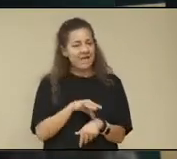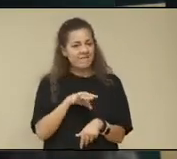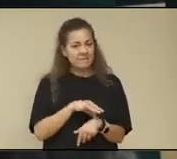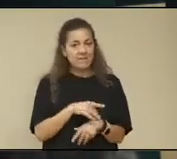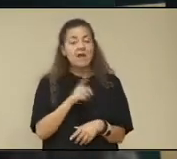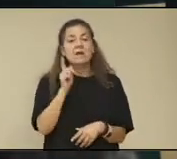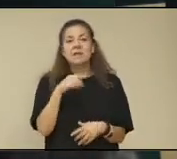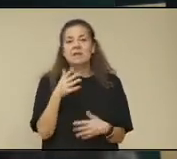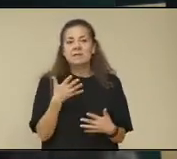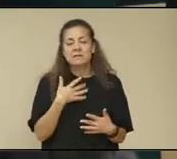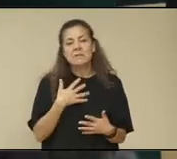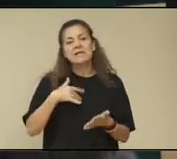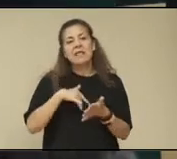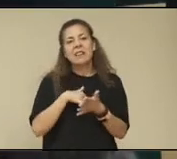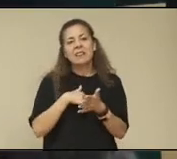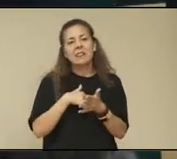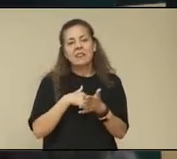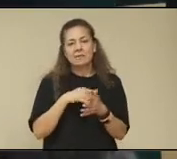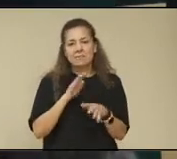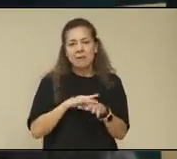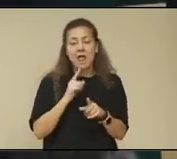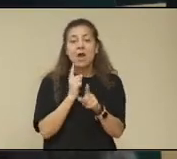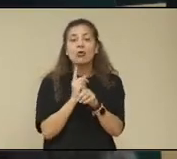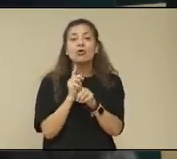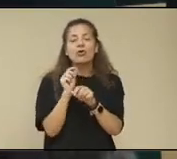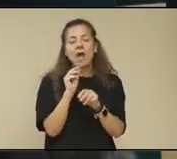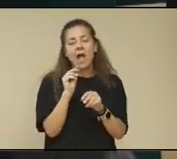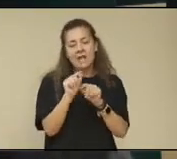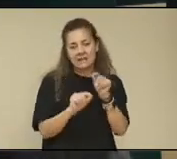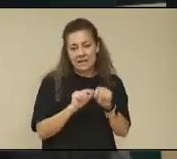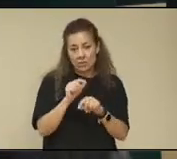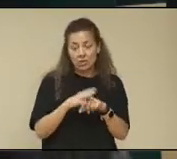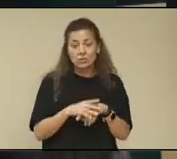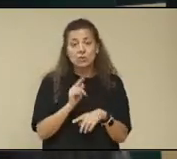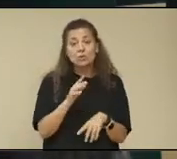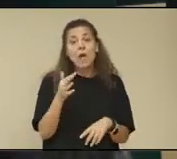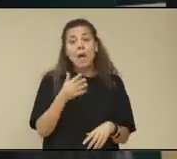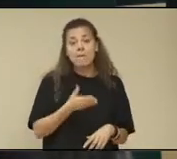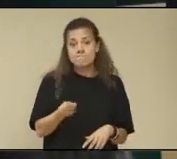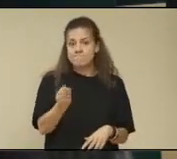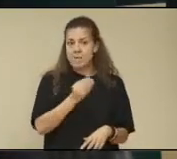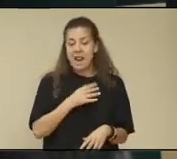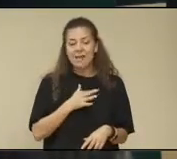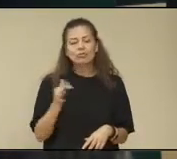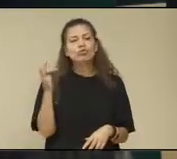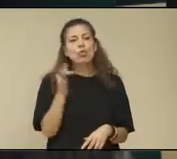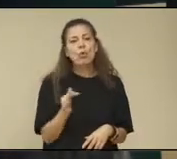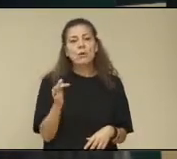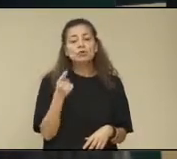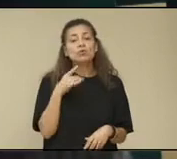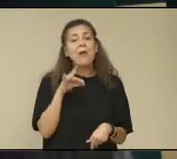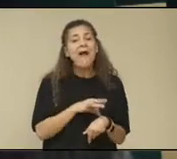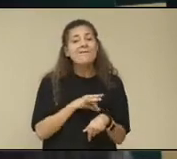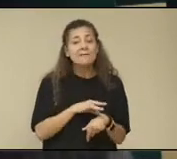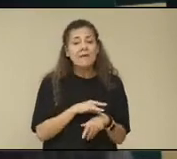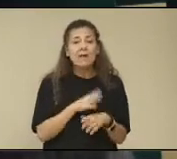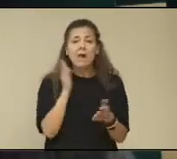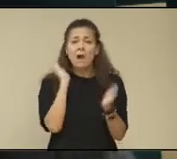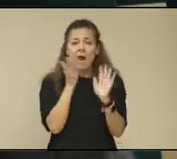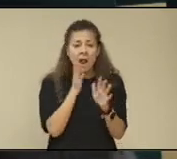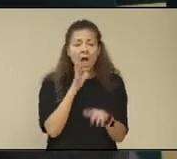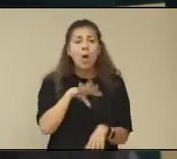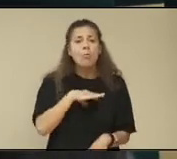sensible a los antibióticos. Porque no hemos hablado de eso, pero tuberculosis, lo que es una vergüenza, el número de muertos, es que es una enfermedad tratable y